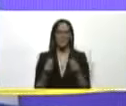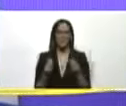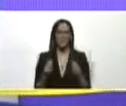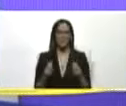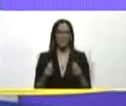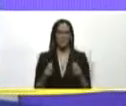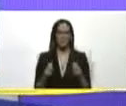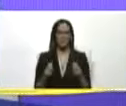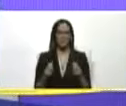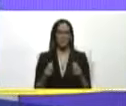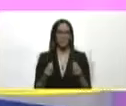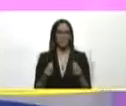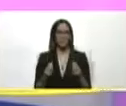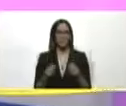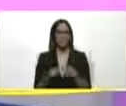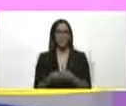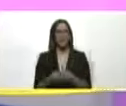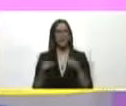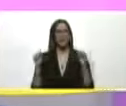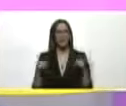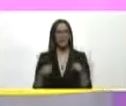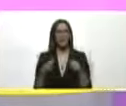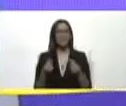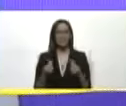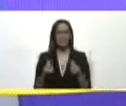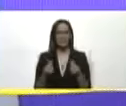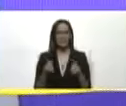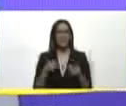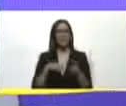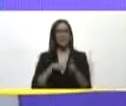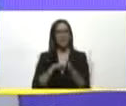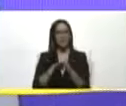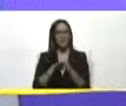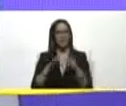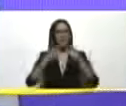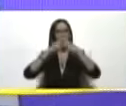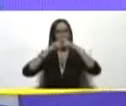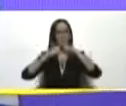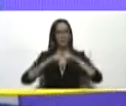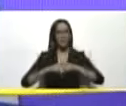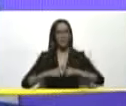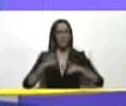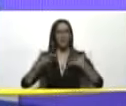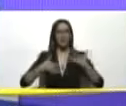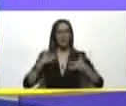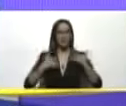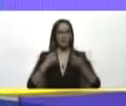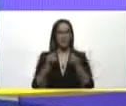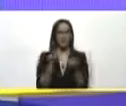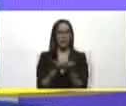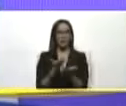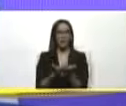muchísimo y que este dinero vaya a multiplicarse actividad